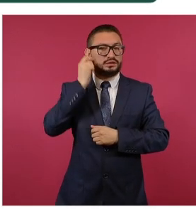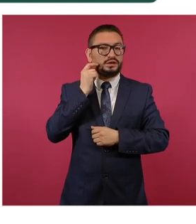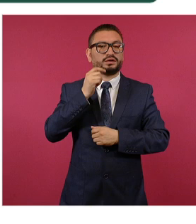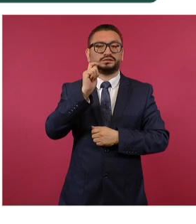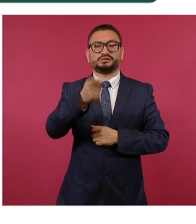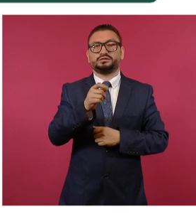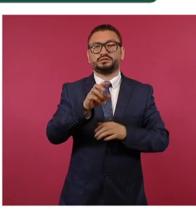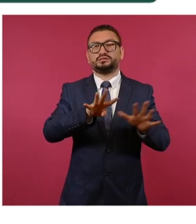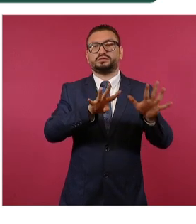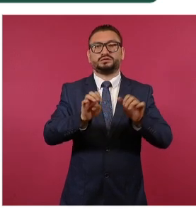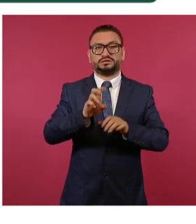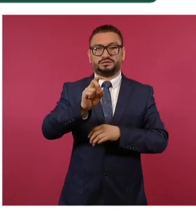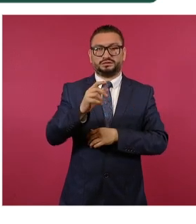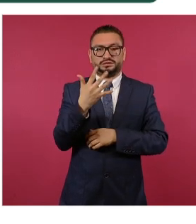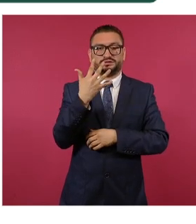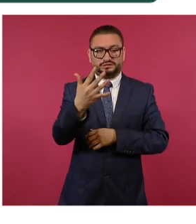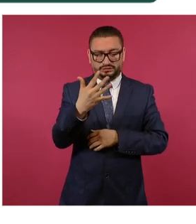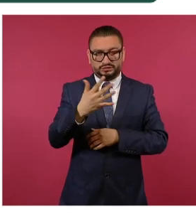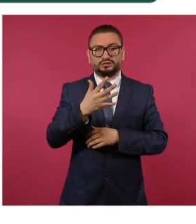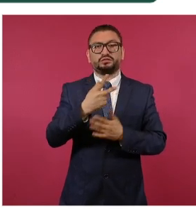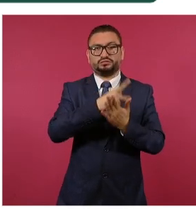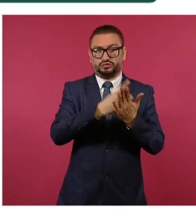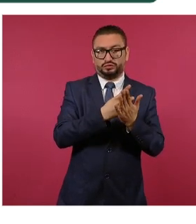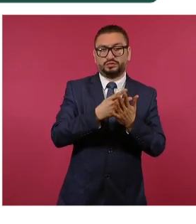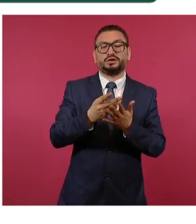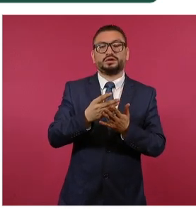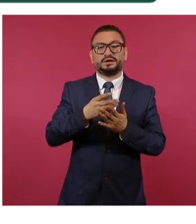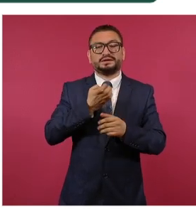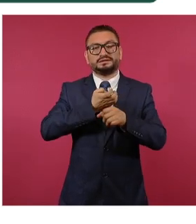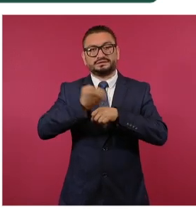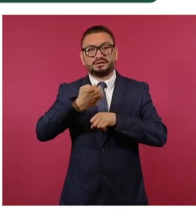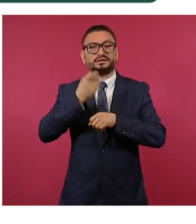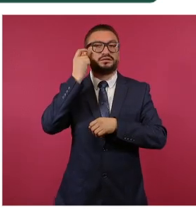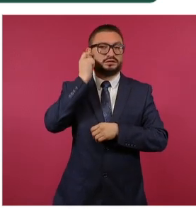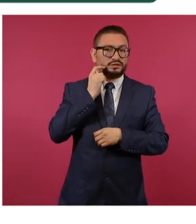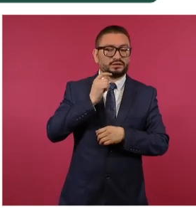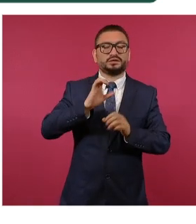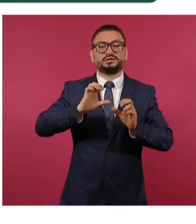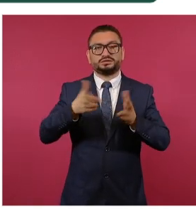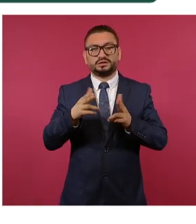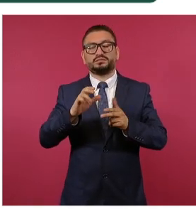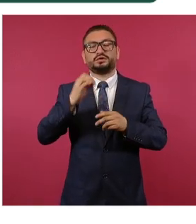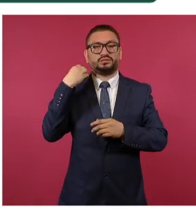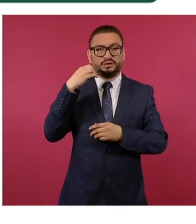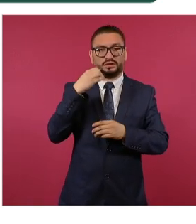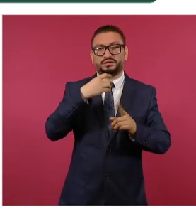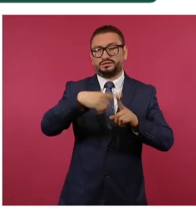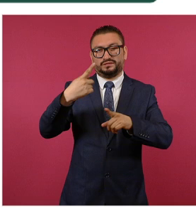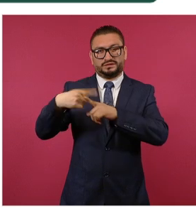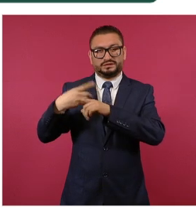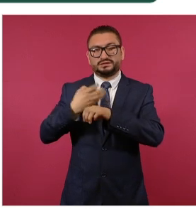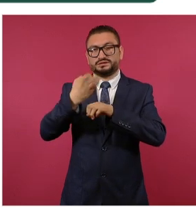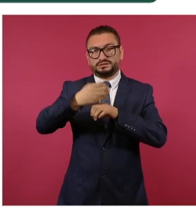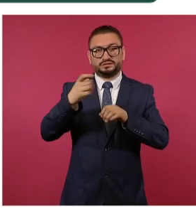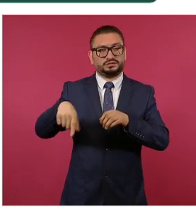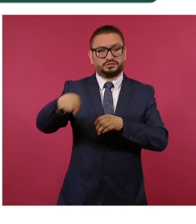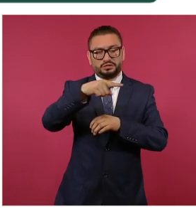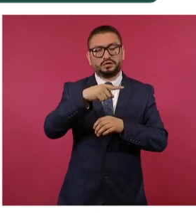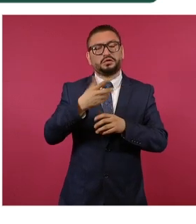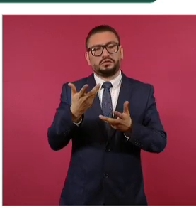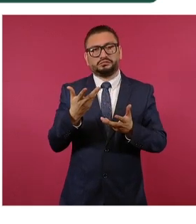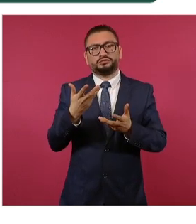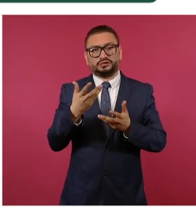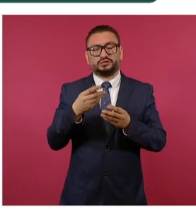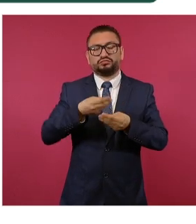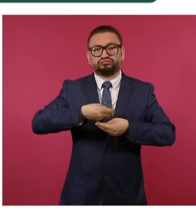con 935 tarjetas programadas, los estados como Guerrero, Chiapas, Oaxaca, estados que tienen menos formalidad y